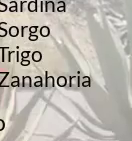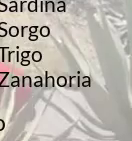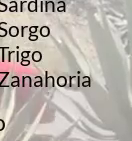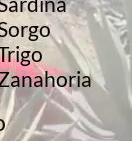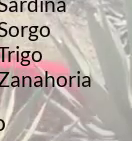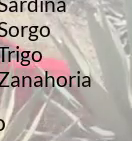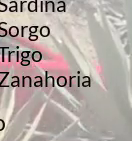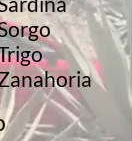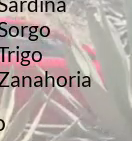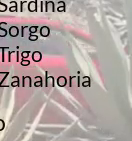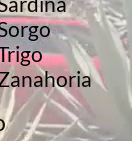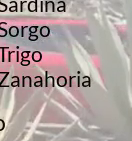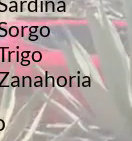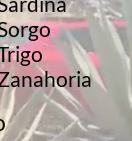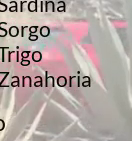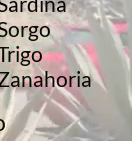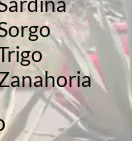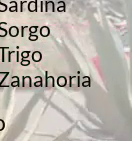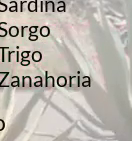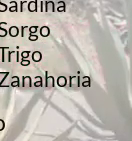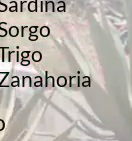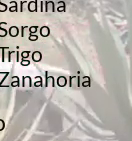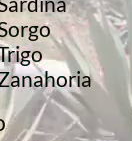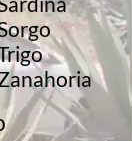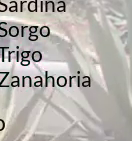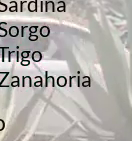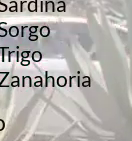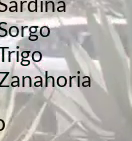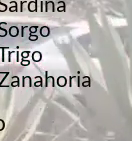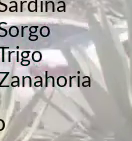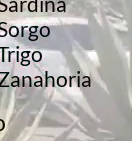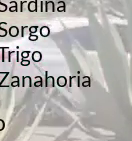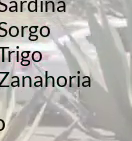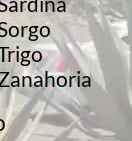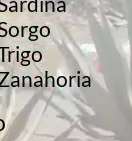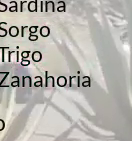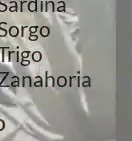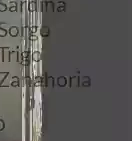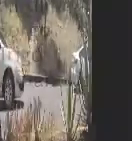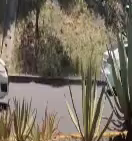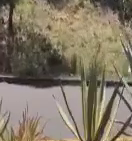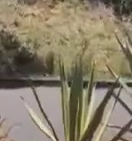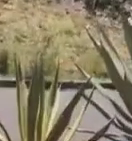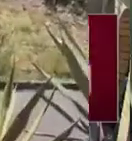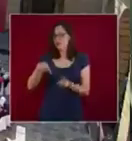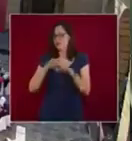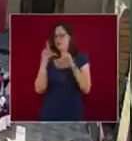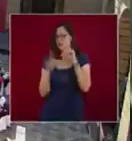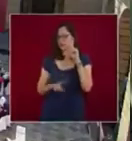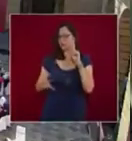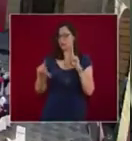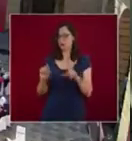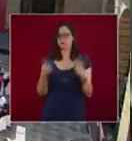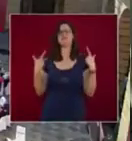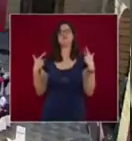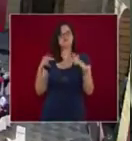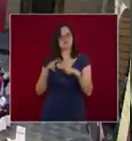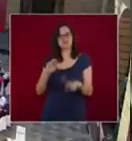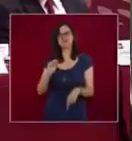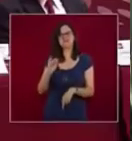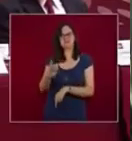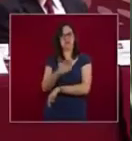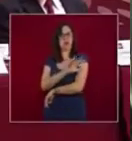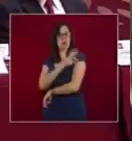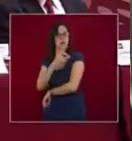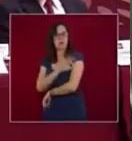inflacionaria. Aquí le dejo los productos publicados en el Diario Oficial de la Federación. La Secretaría de Educación Pública,